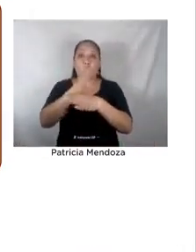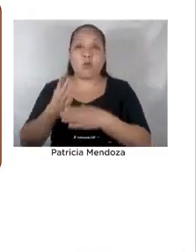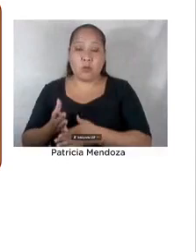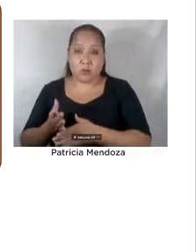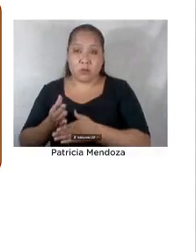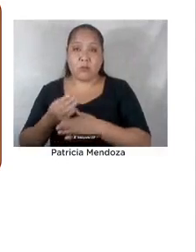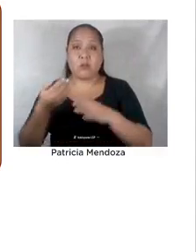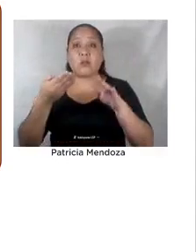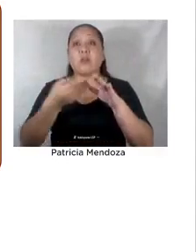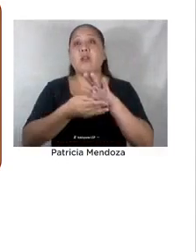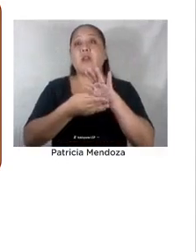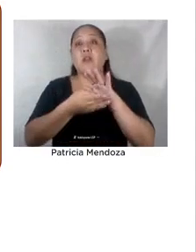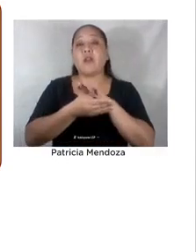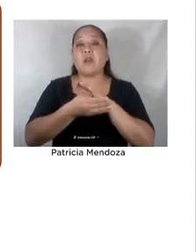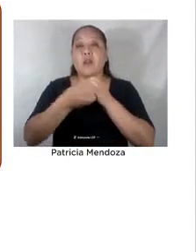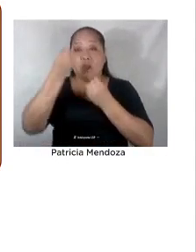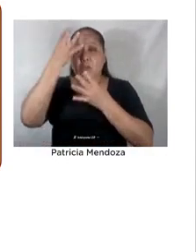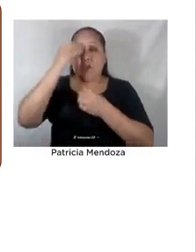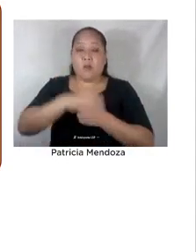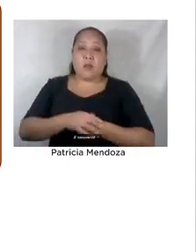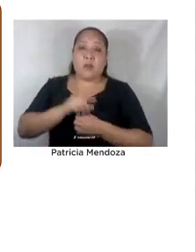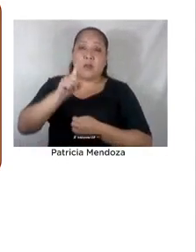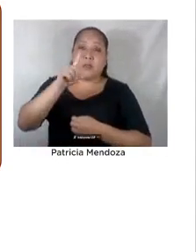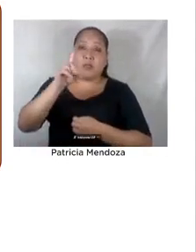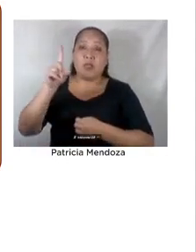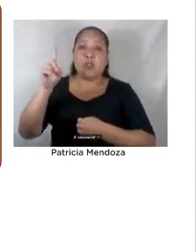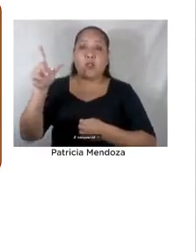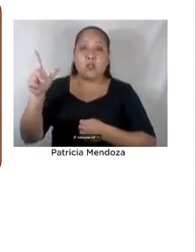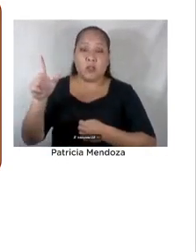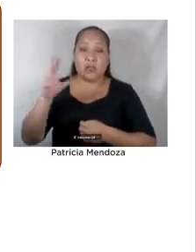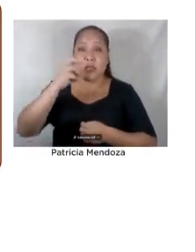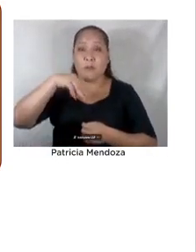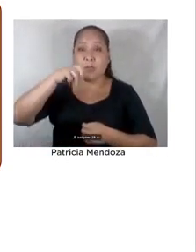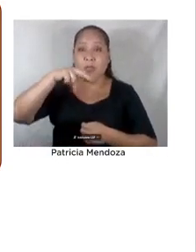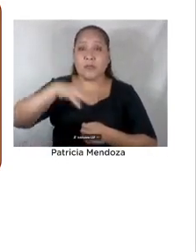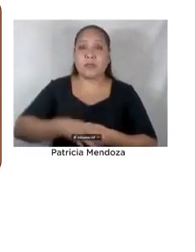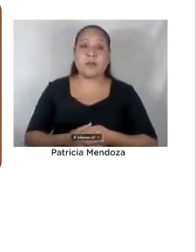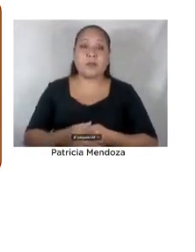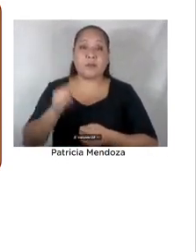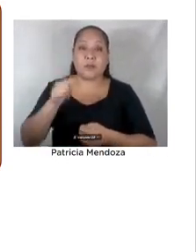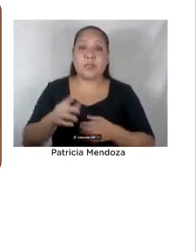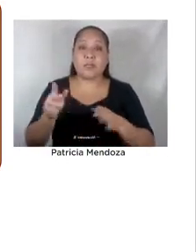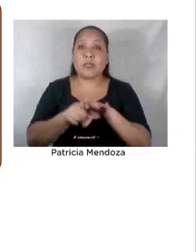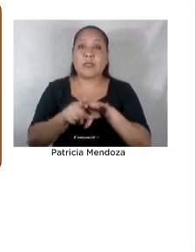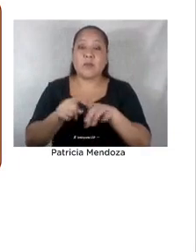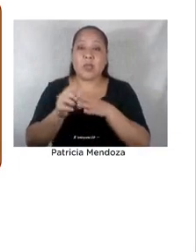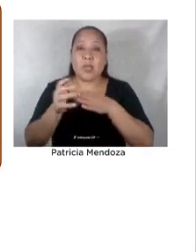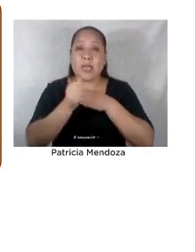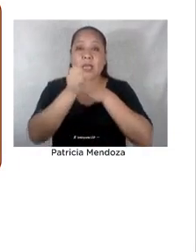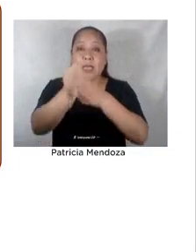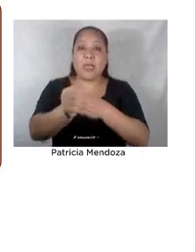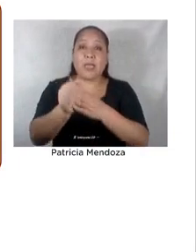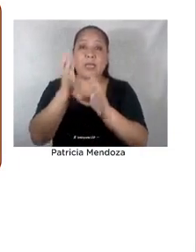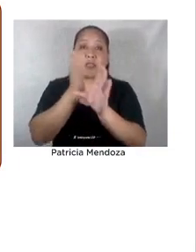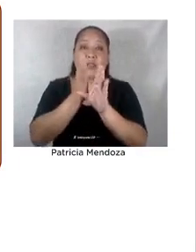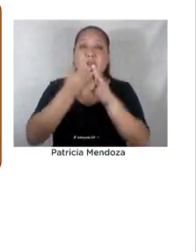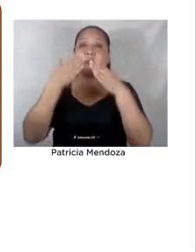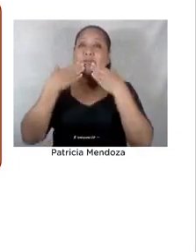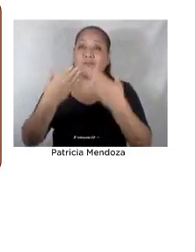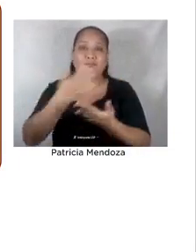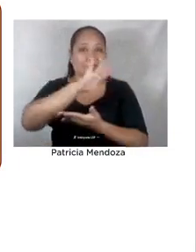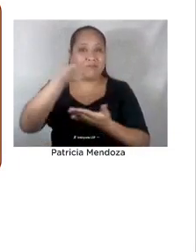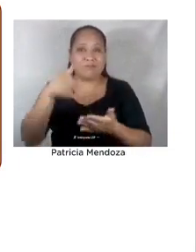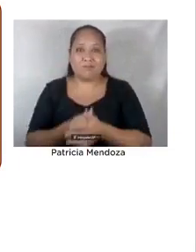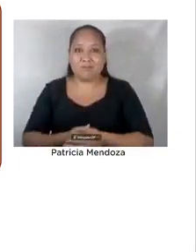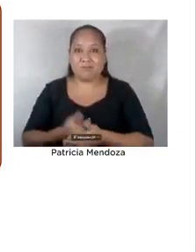el 113 del MINSA, y la opción 5 específicamente es sobre orientación psicológica. Muchas gracias por todo.